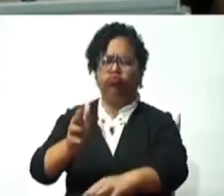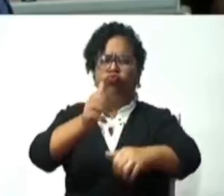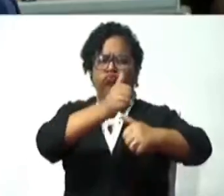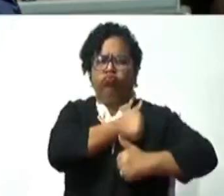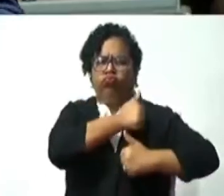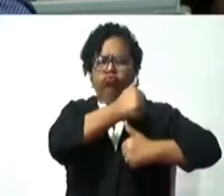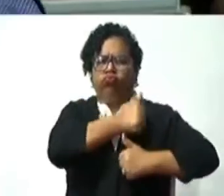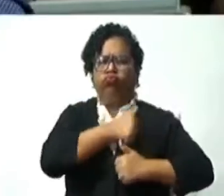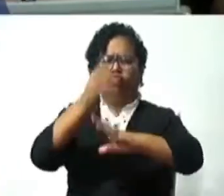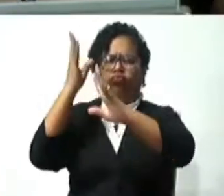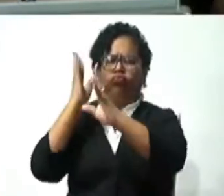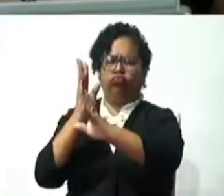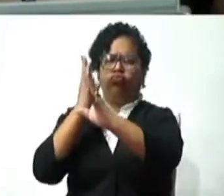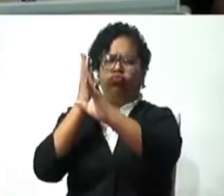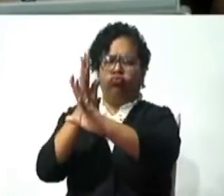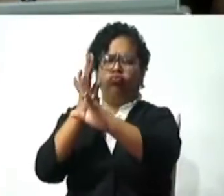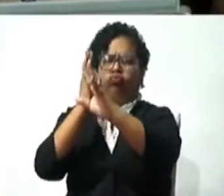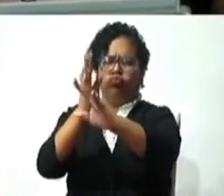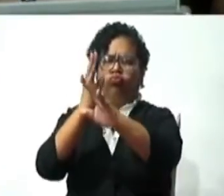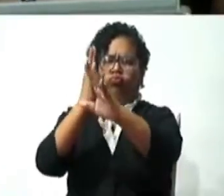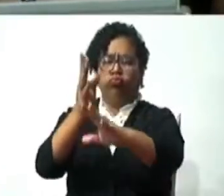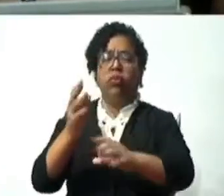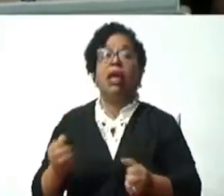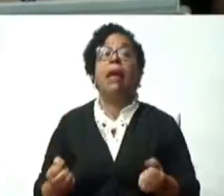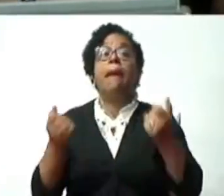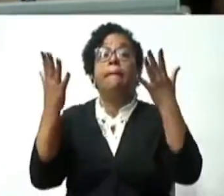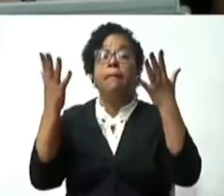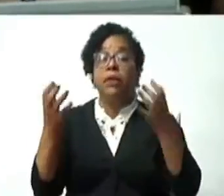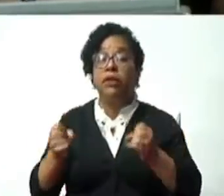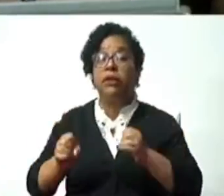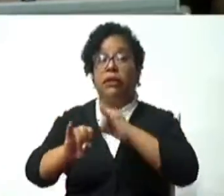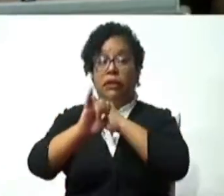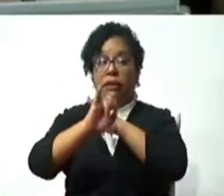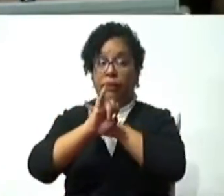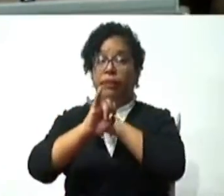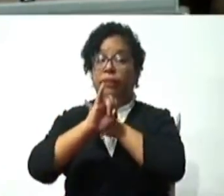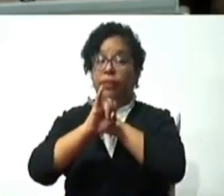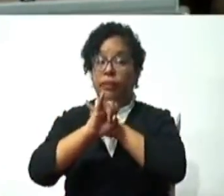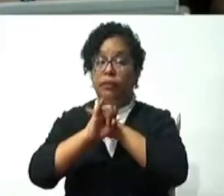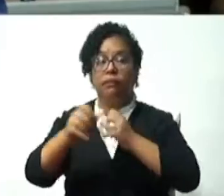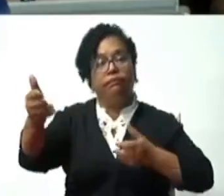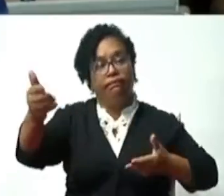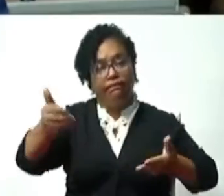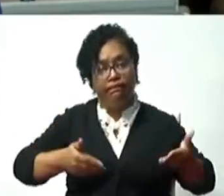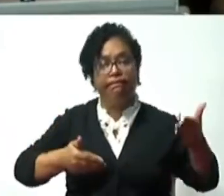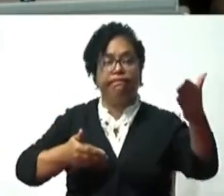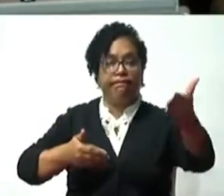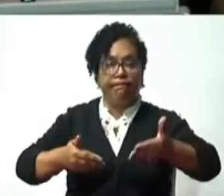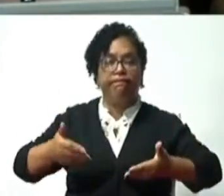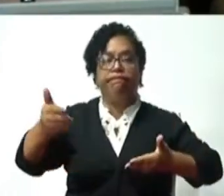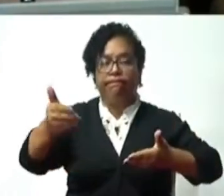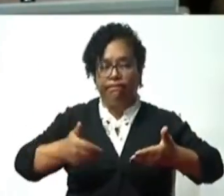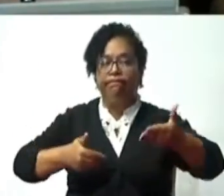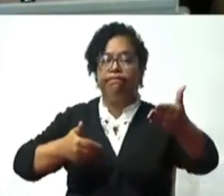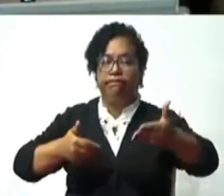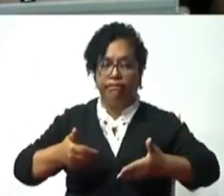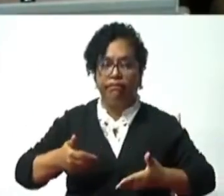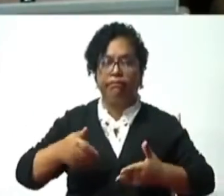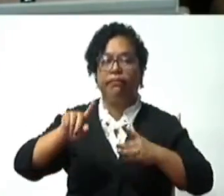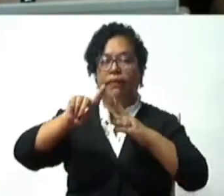de organizaciones sindicales y gremiales encabezada por el Colegio Médico